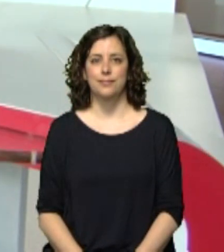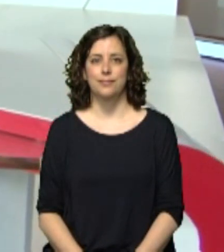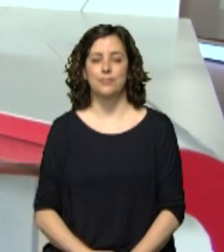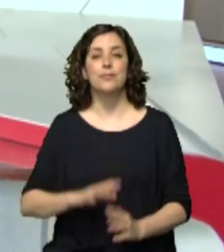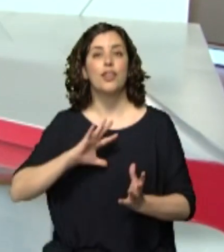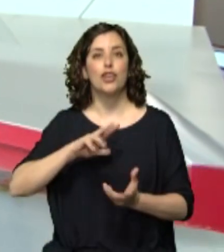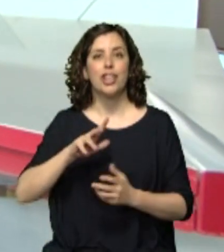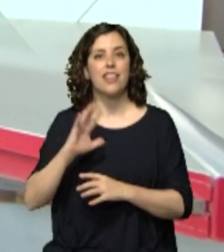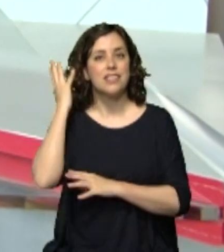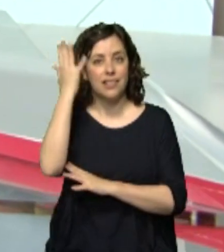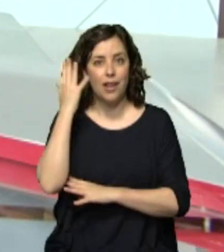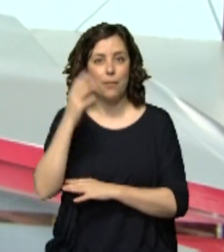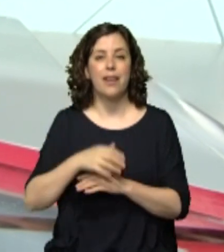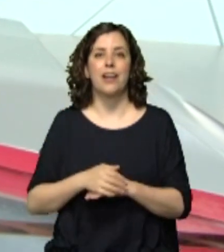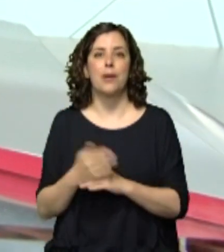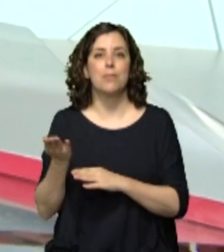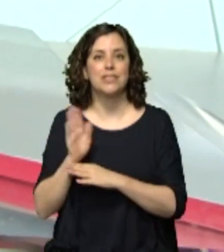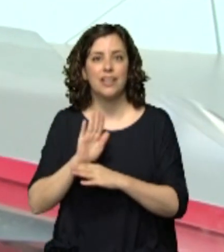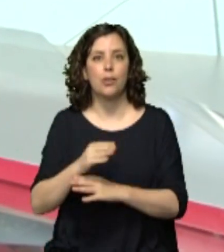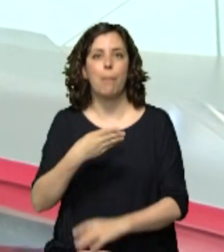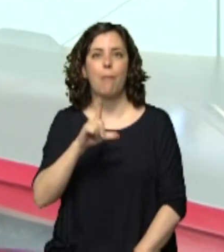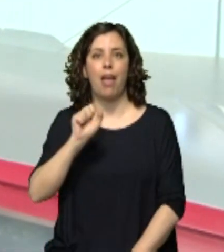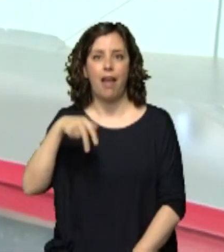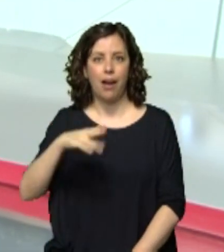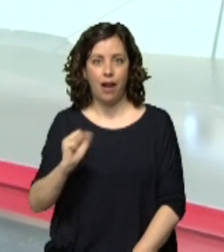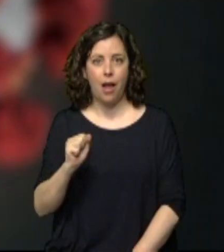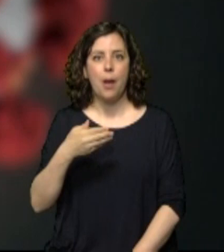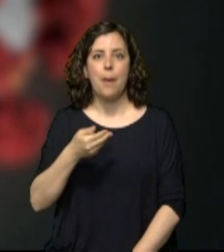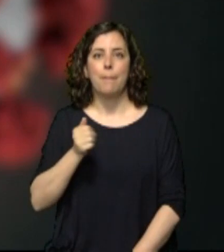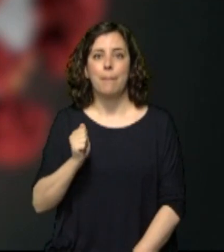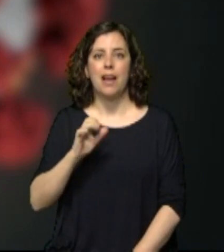Las noticias de Navarra con Blanca Basiano.